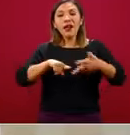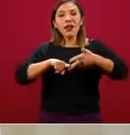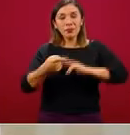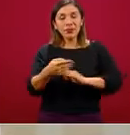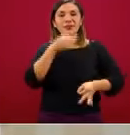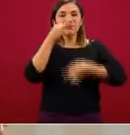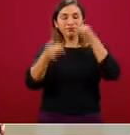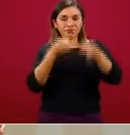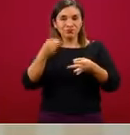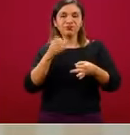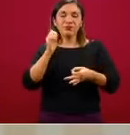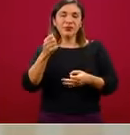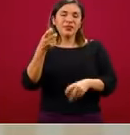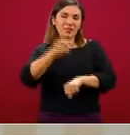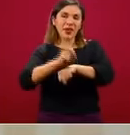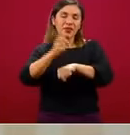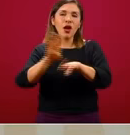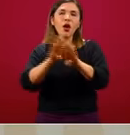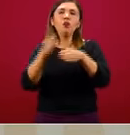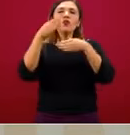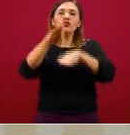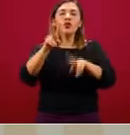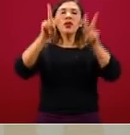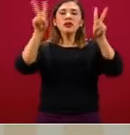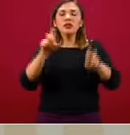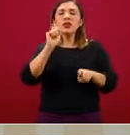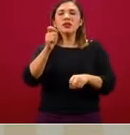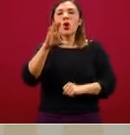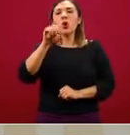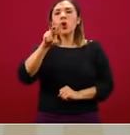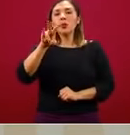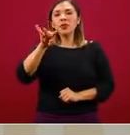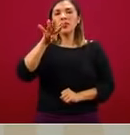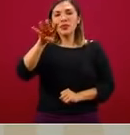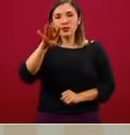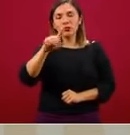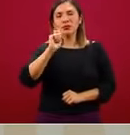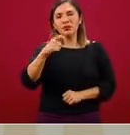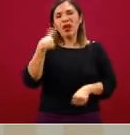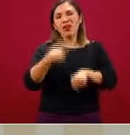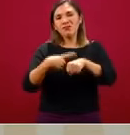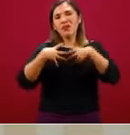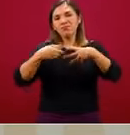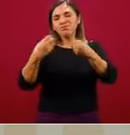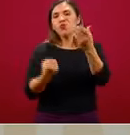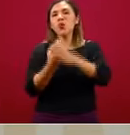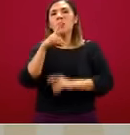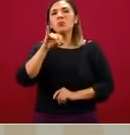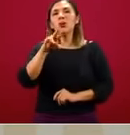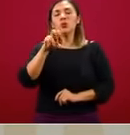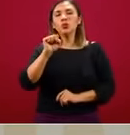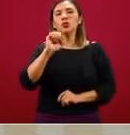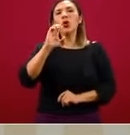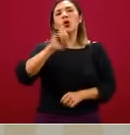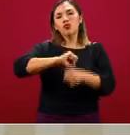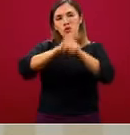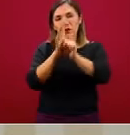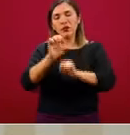conferencia de prensa diaria sobre la situación del COVID-19, la pandemia causada por el nuevo